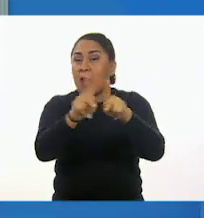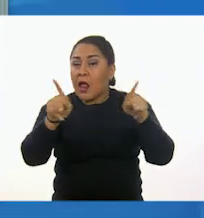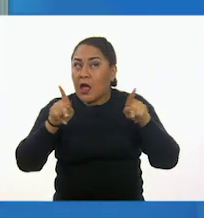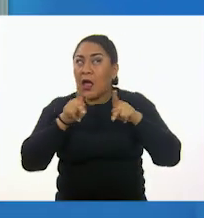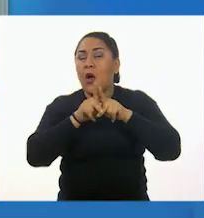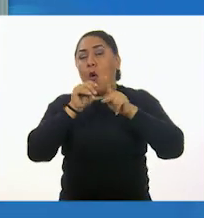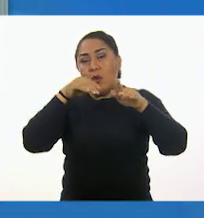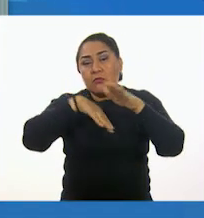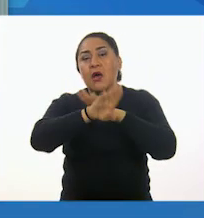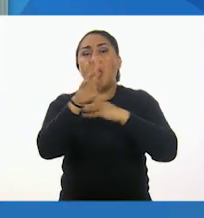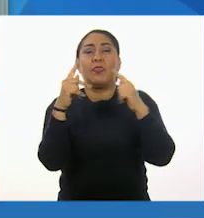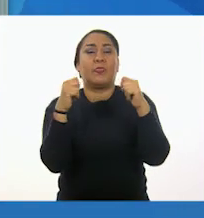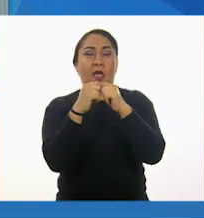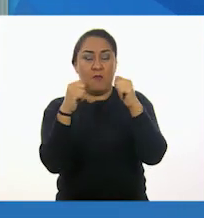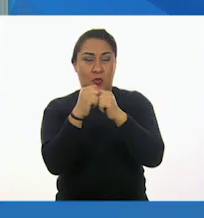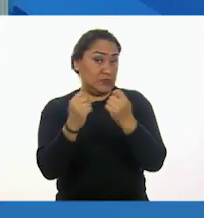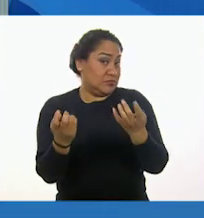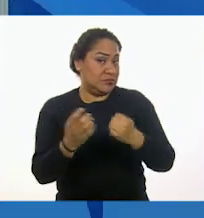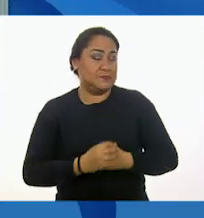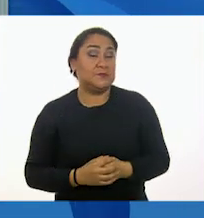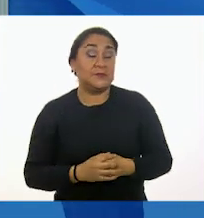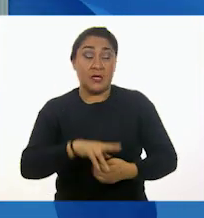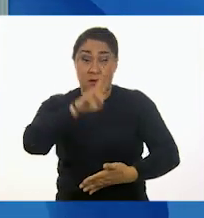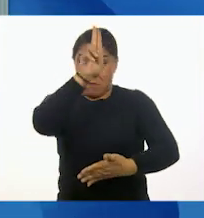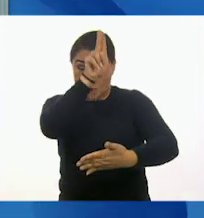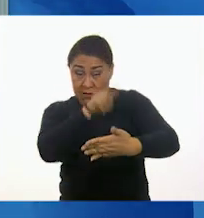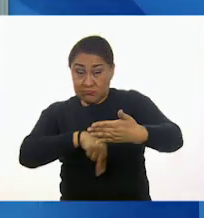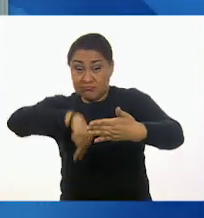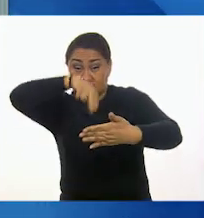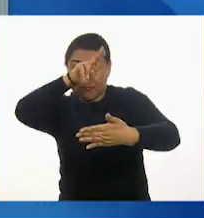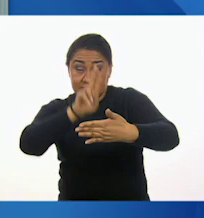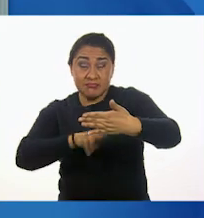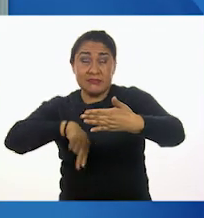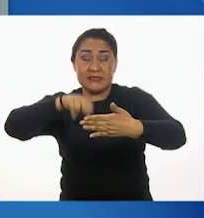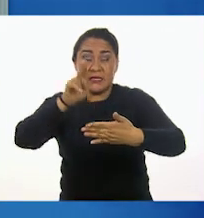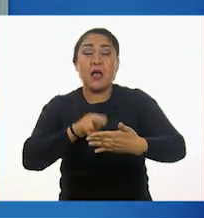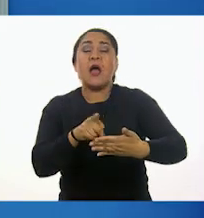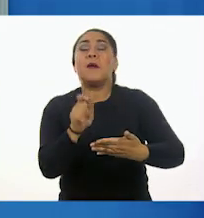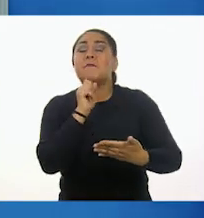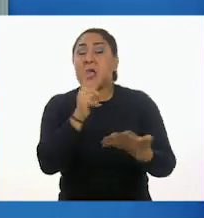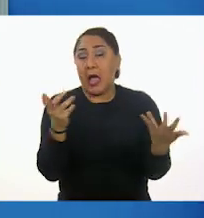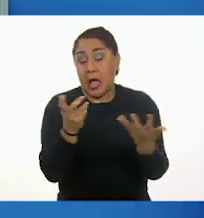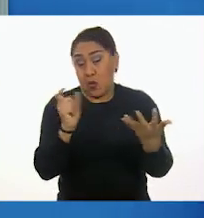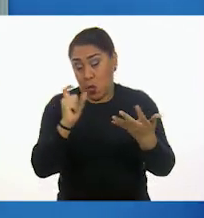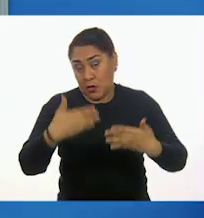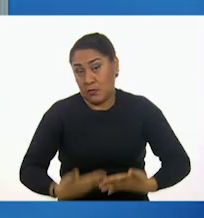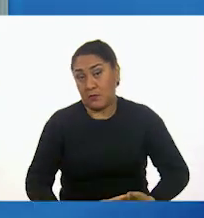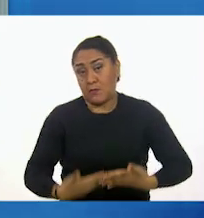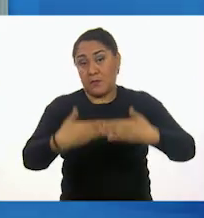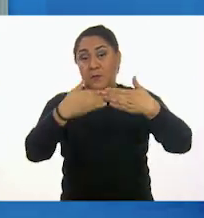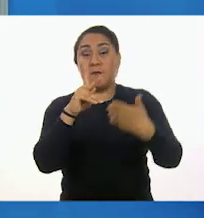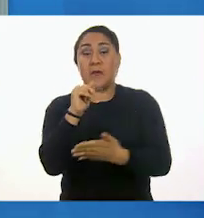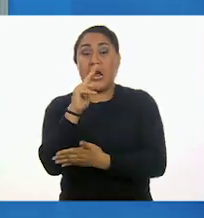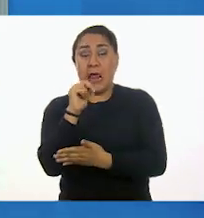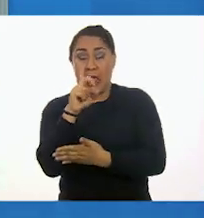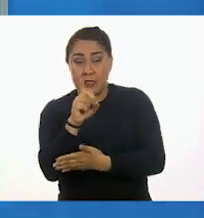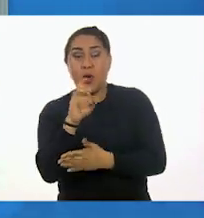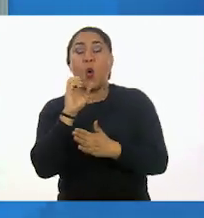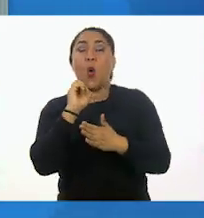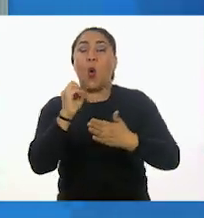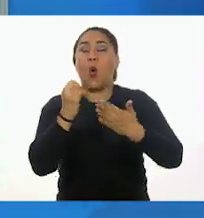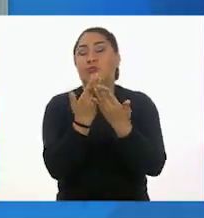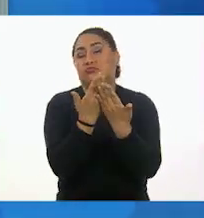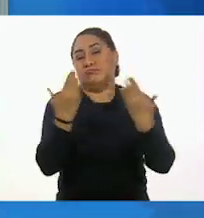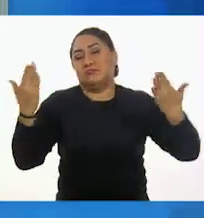o templos. La pintura mural es la que se realiza sobre una pared o sobre soportes de